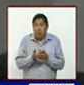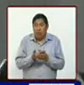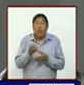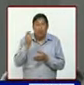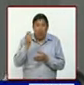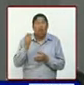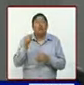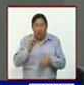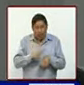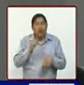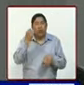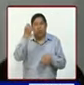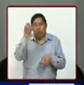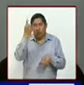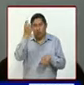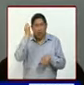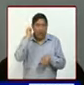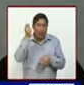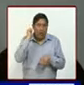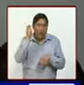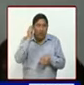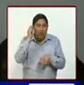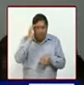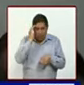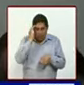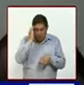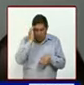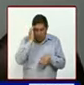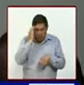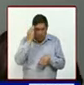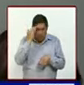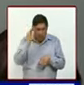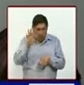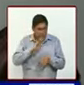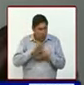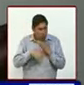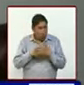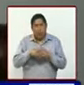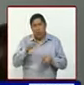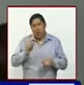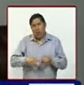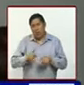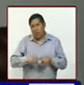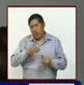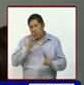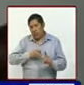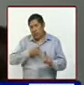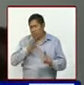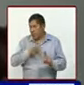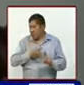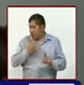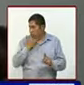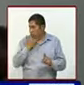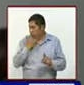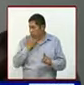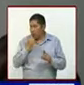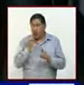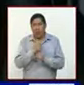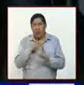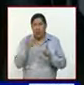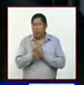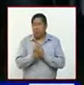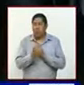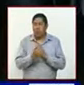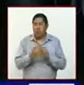Hemos convocado 11 testigos en total. No sé si vamos a producir a todos, eso depende de la estrategia y depende qué aspecto se